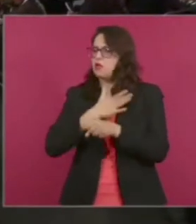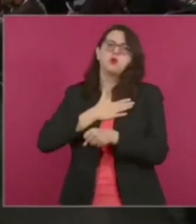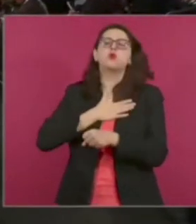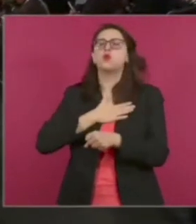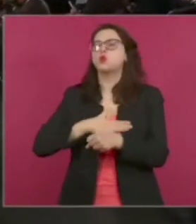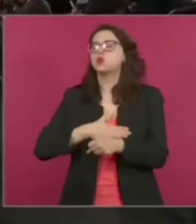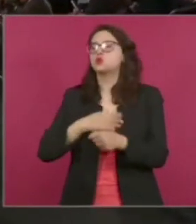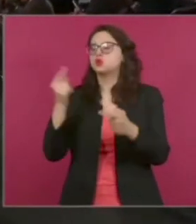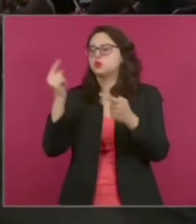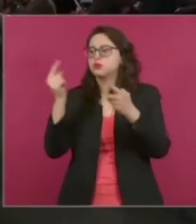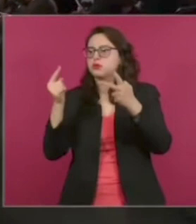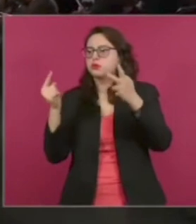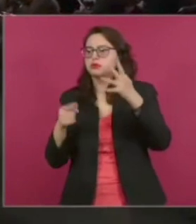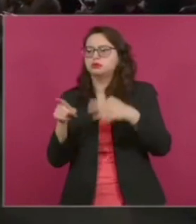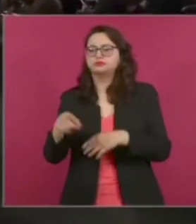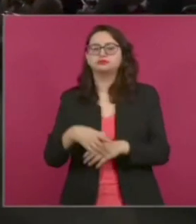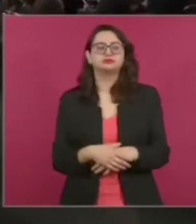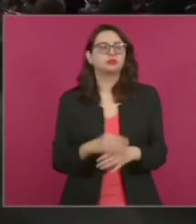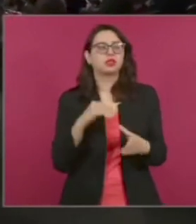Es lo mismo.